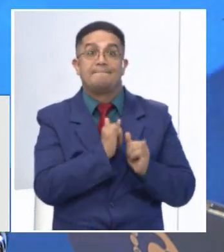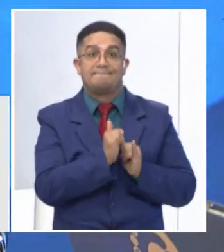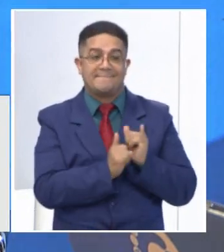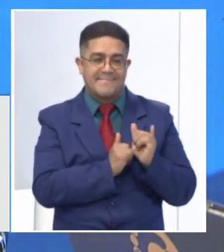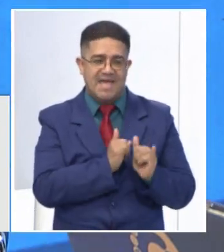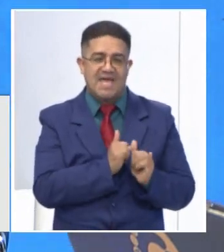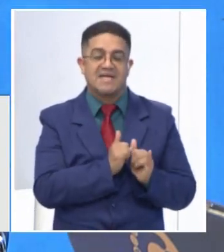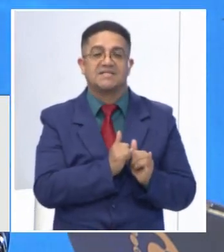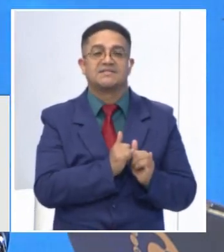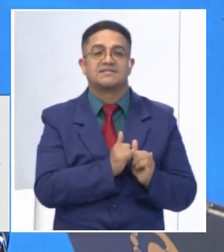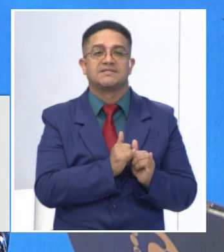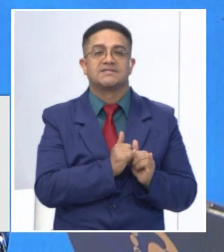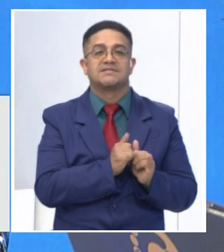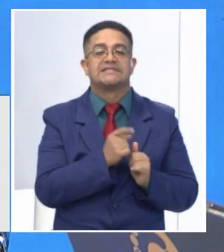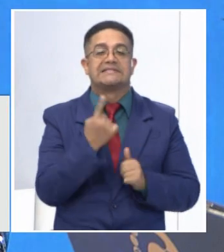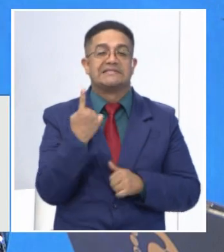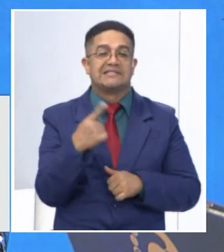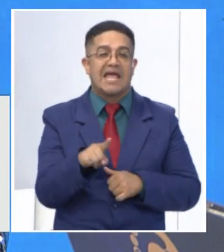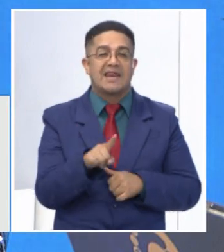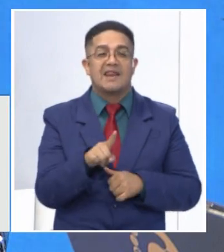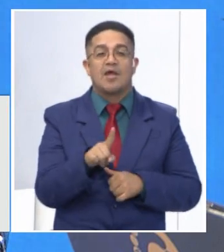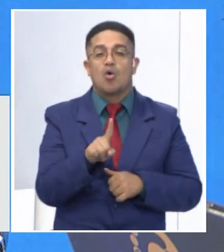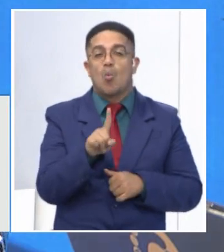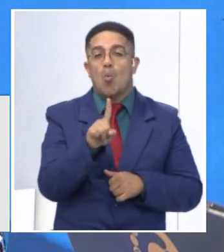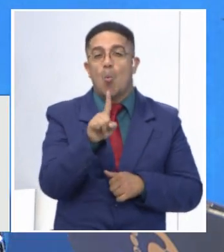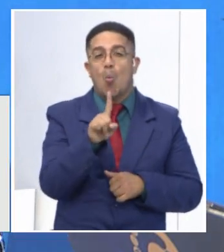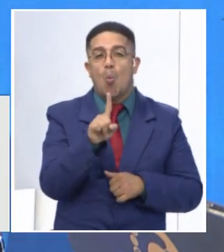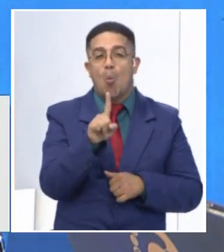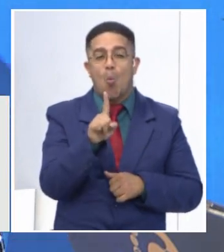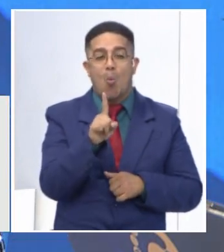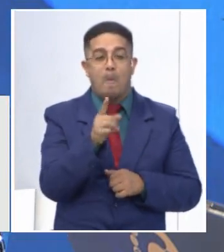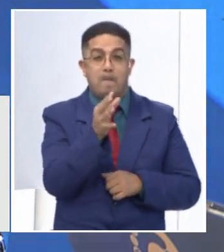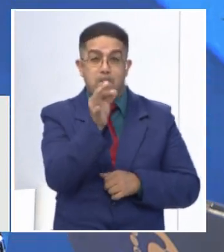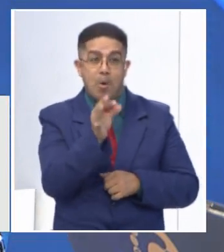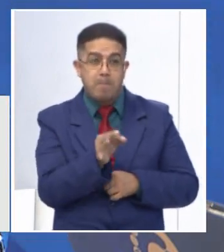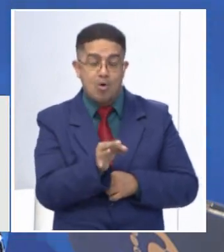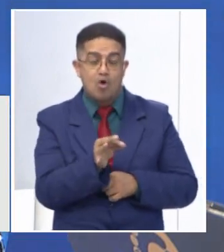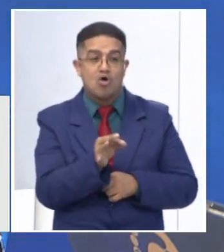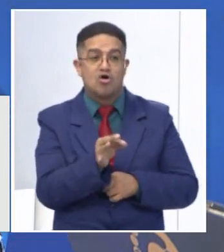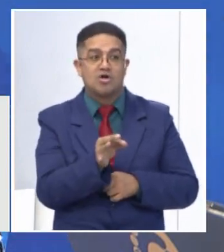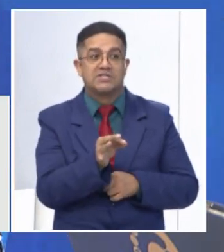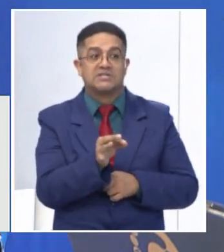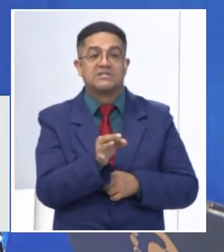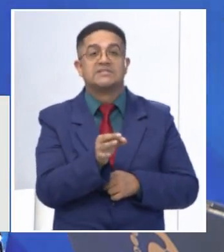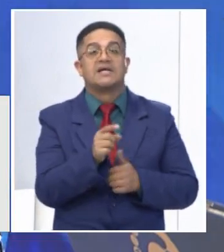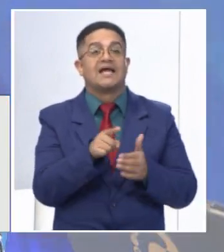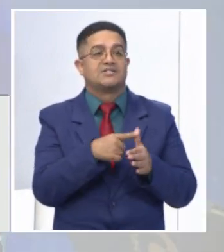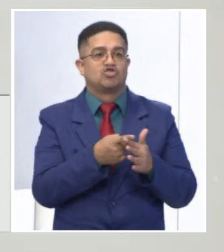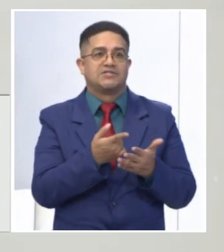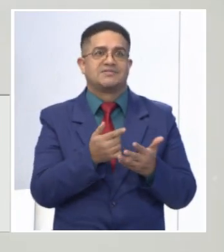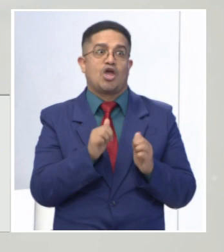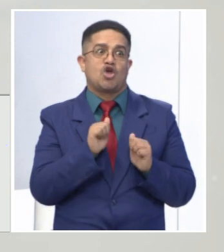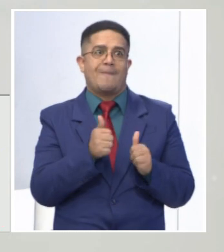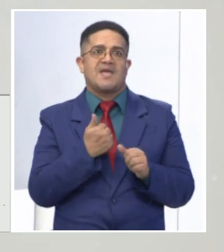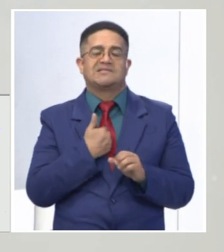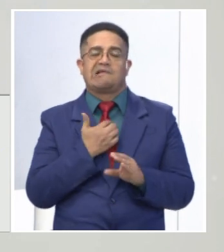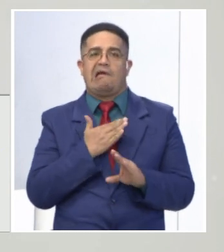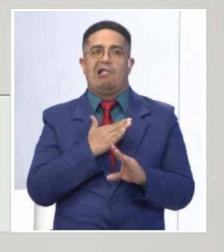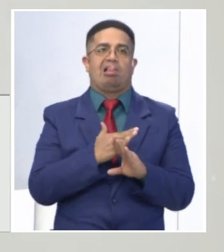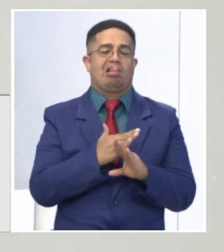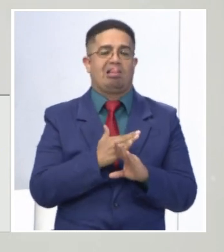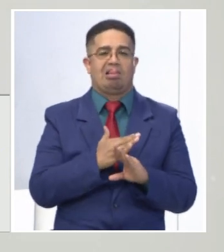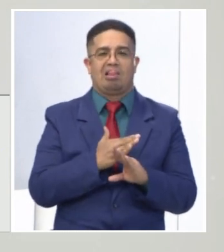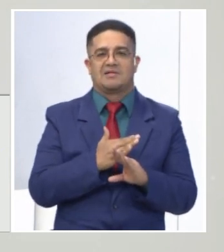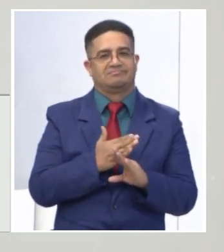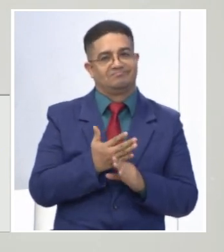cuando tienen un solo episodio, que tengan una evacuación traumática y que presenten una fisura, ellos van a comenzar a bloquear lo que es el mecanismo